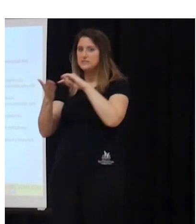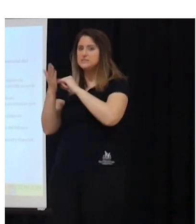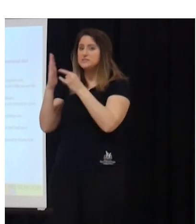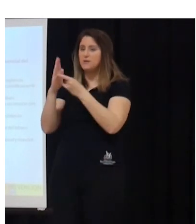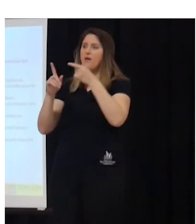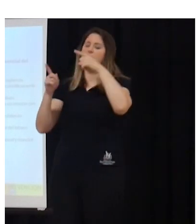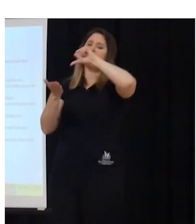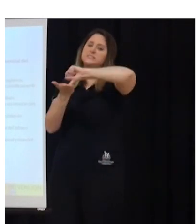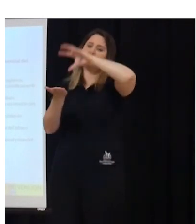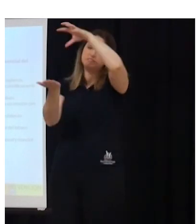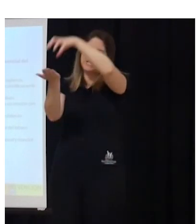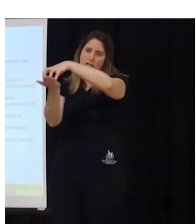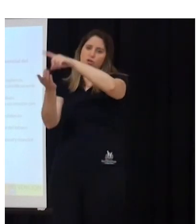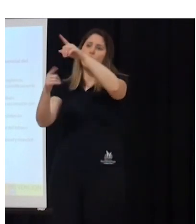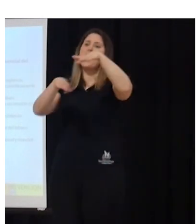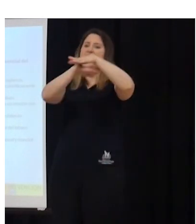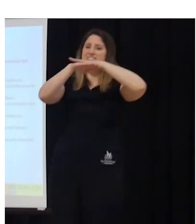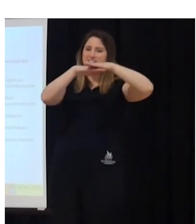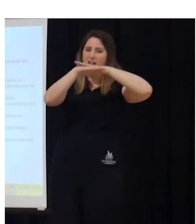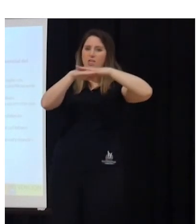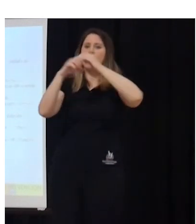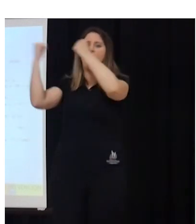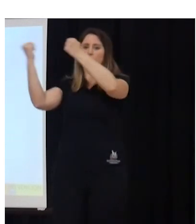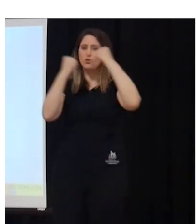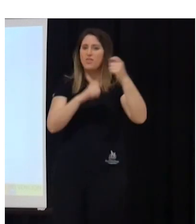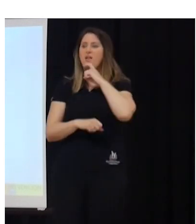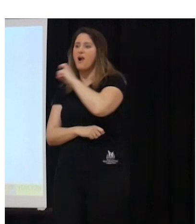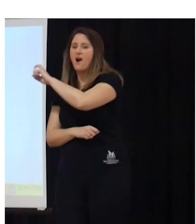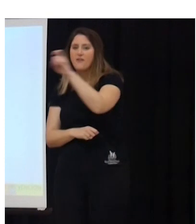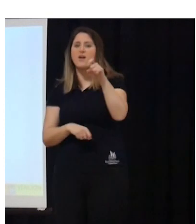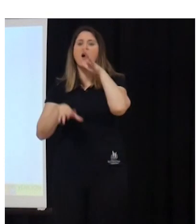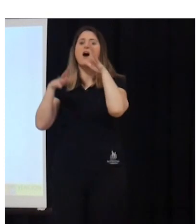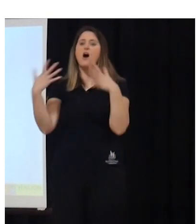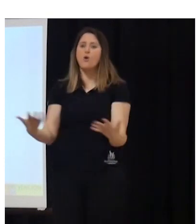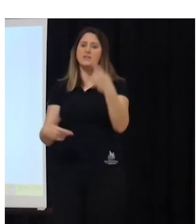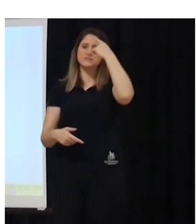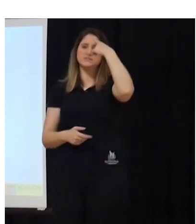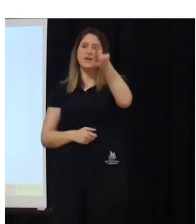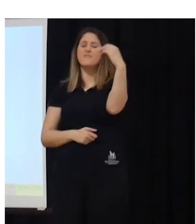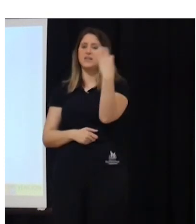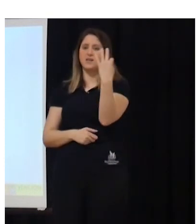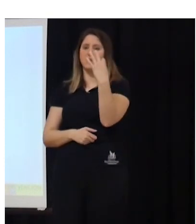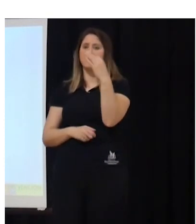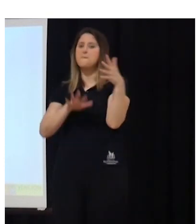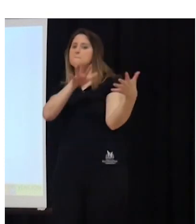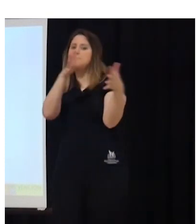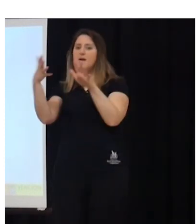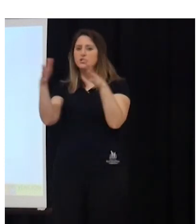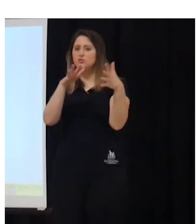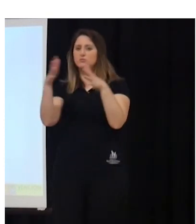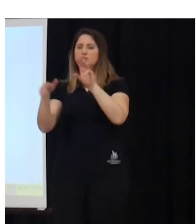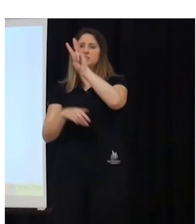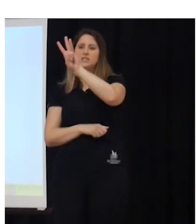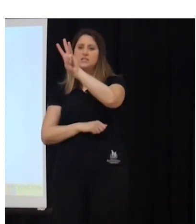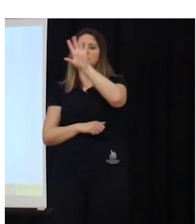sistemas sanitarios, a los estados, a las autoridades, hoy en día sabemos que se cumple en aproximadamente